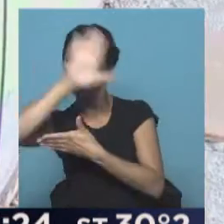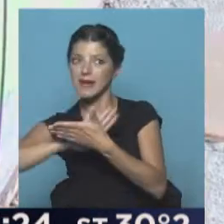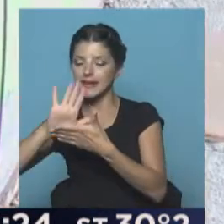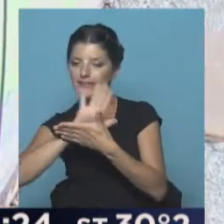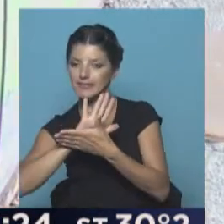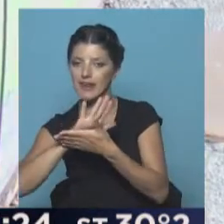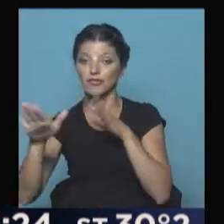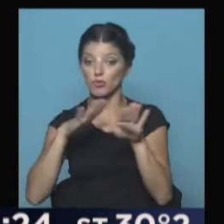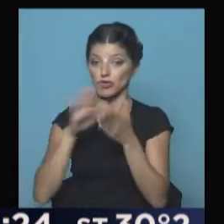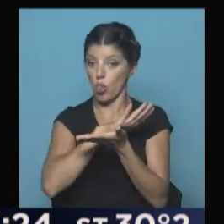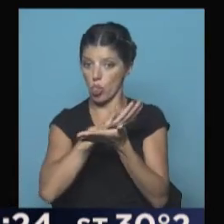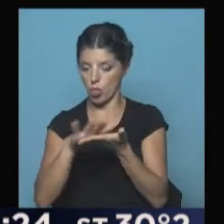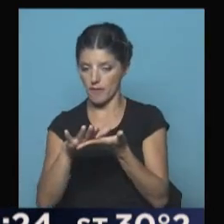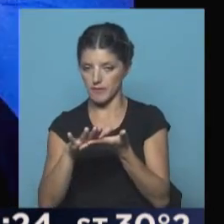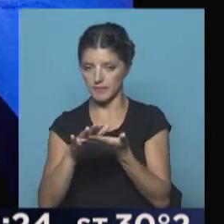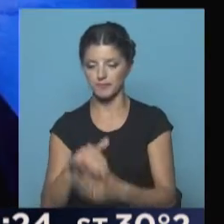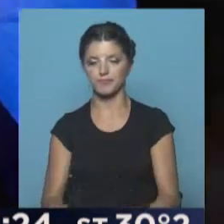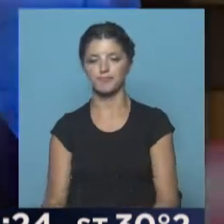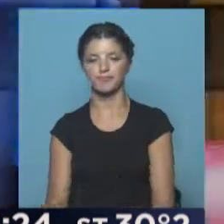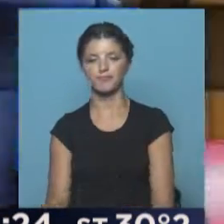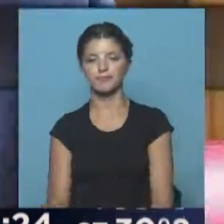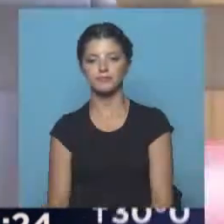nuevo escenario. Y también,